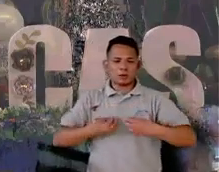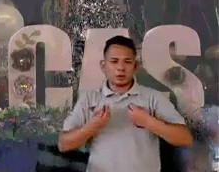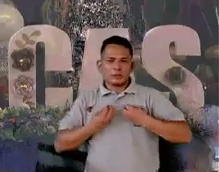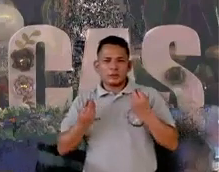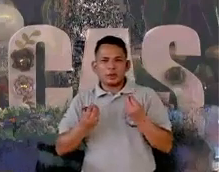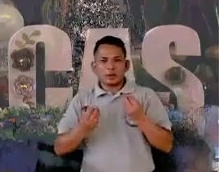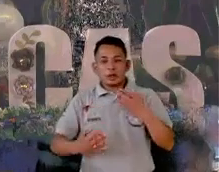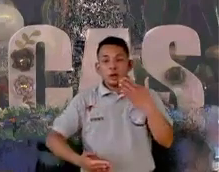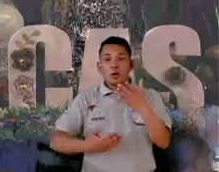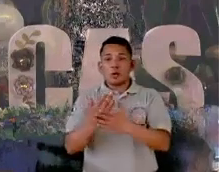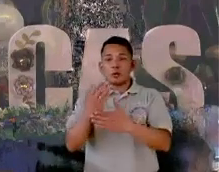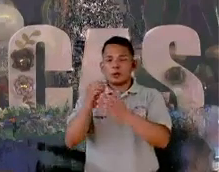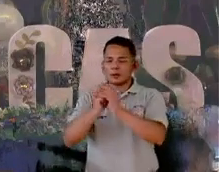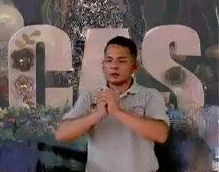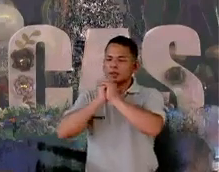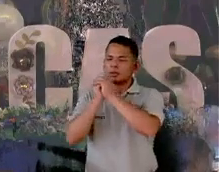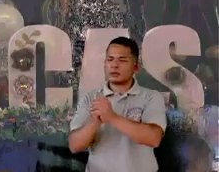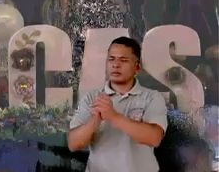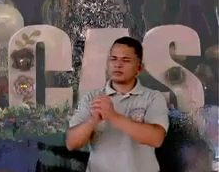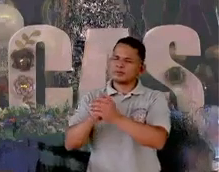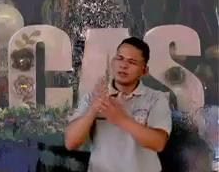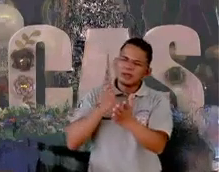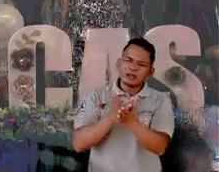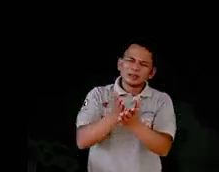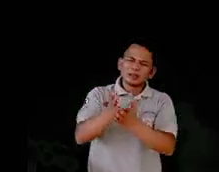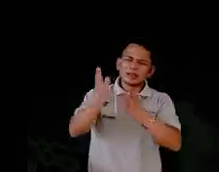Dios Todopoderoso,